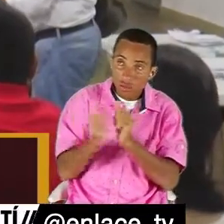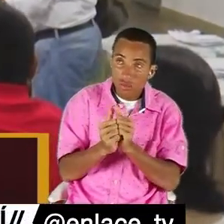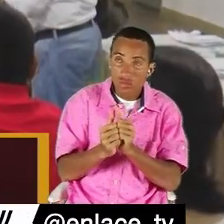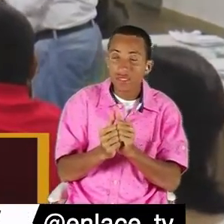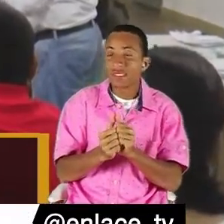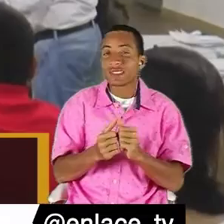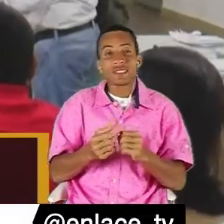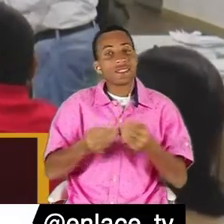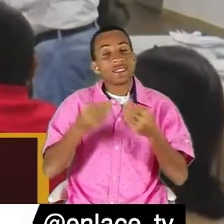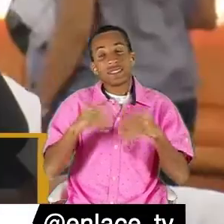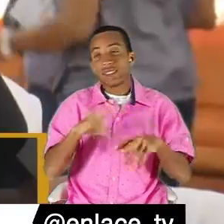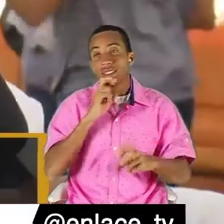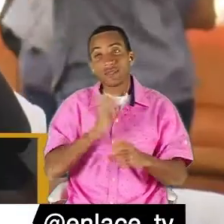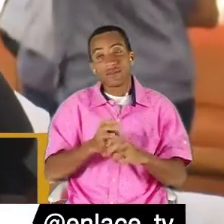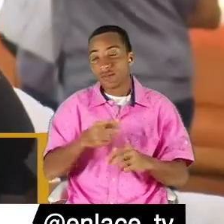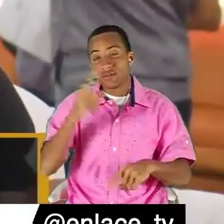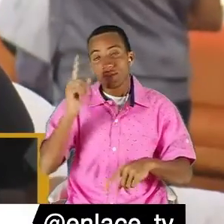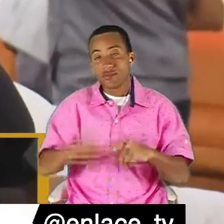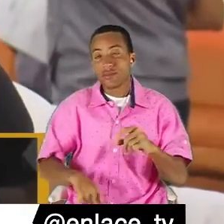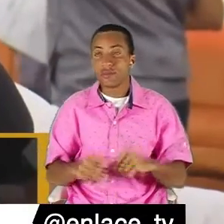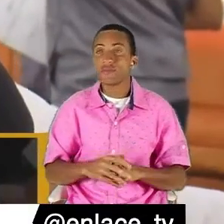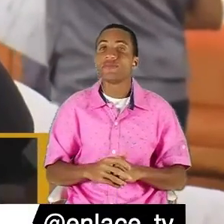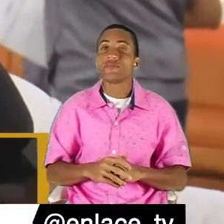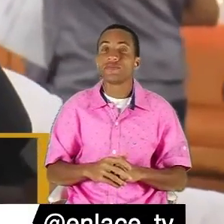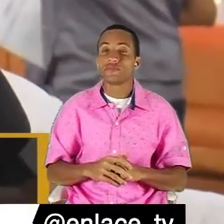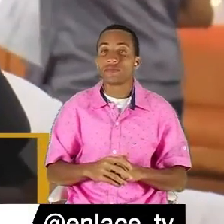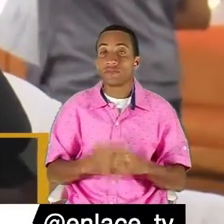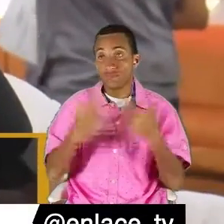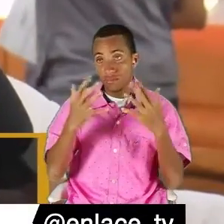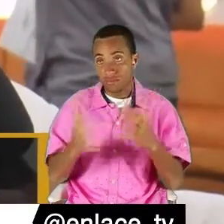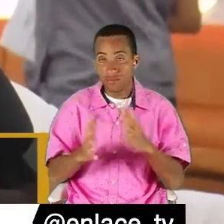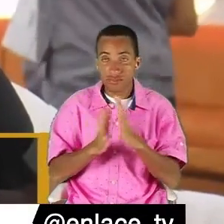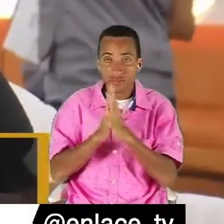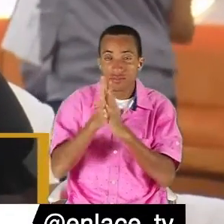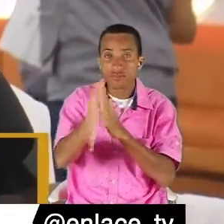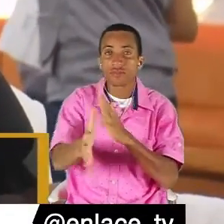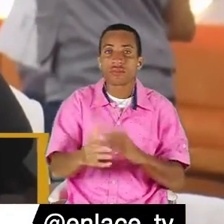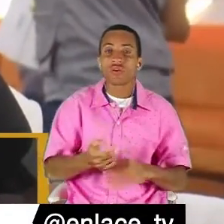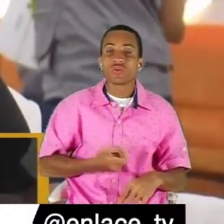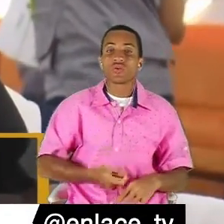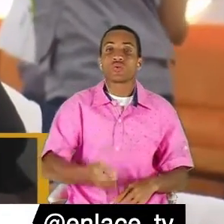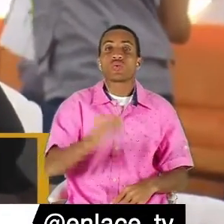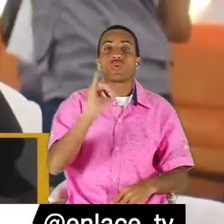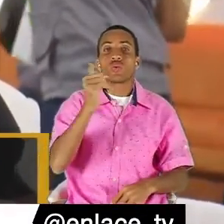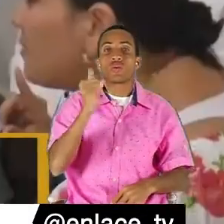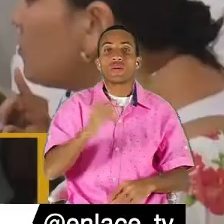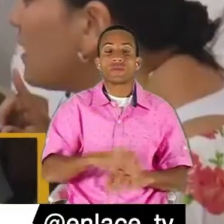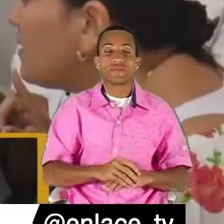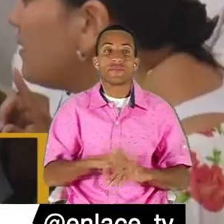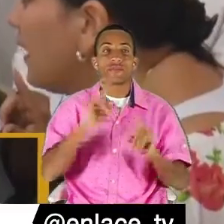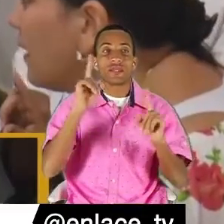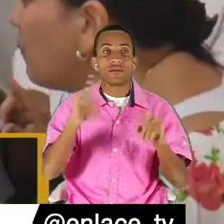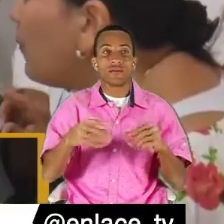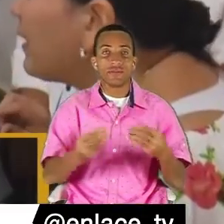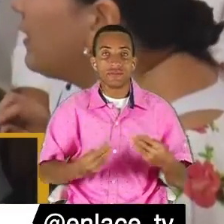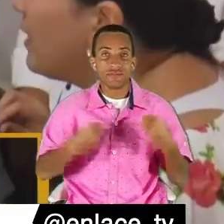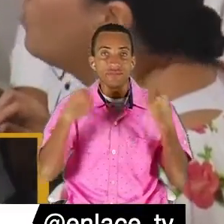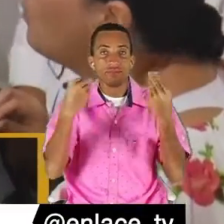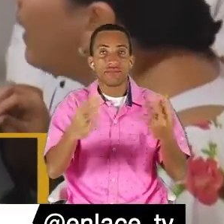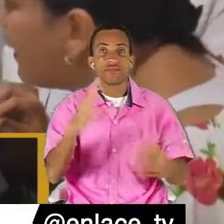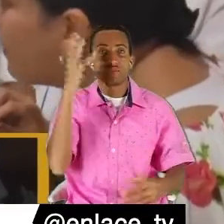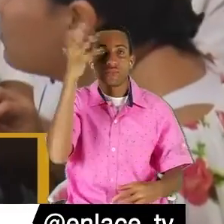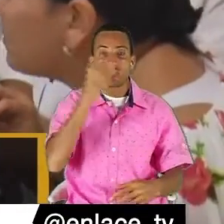continuará, sostuvo la directora Chicué. Les quiero también comentar que el jueves vamos a hacer una entrega muy bonita en el municipio de